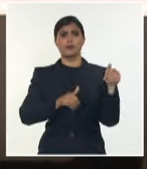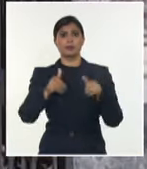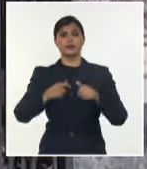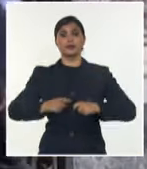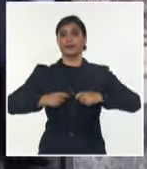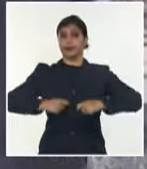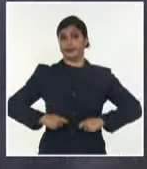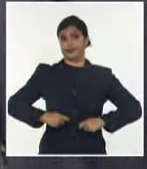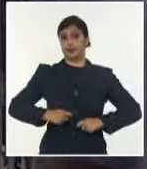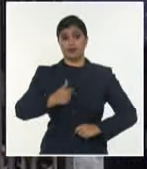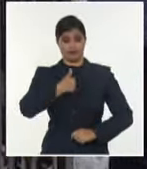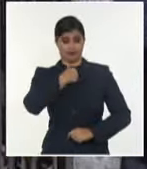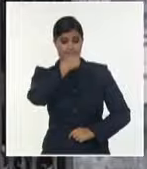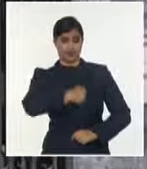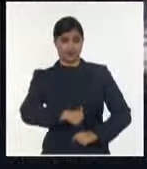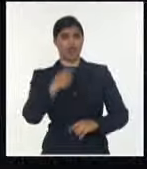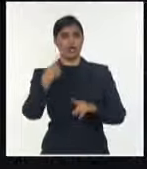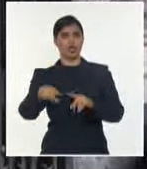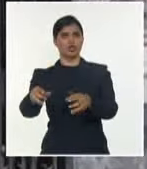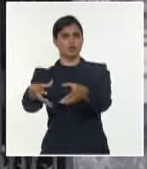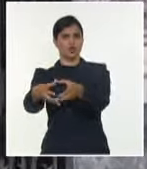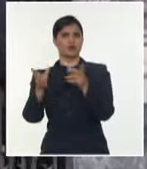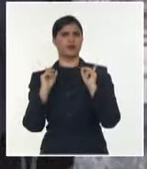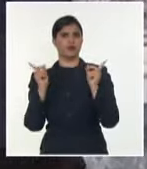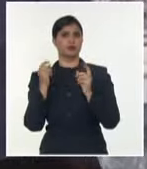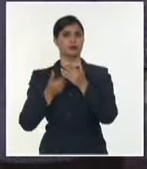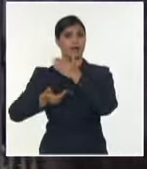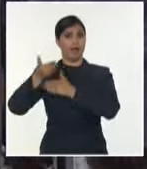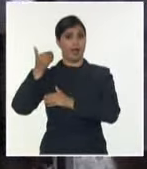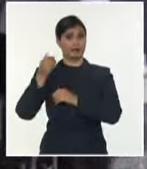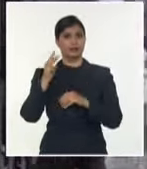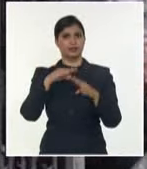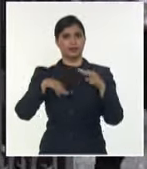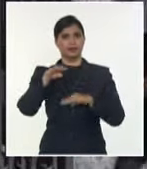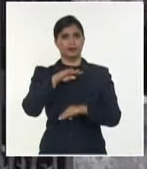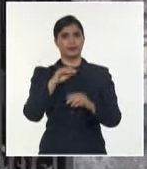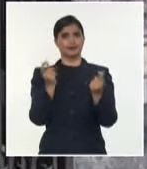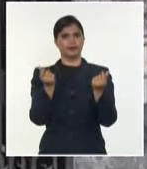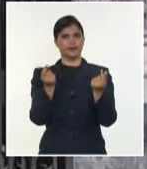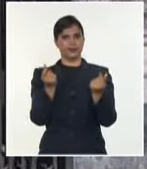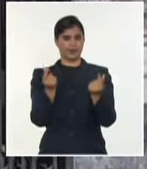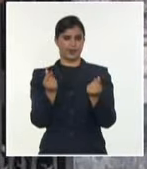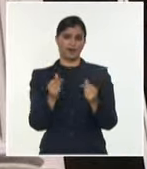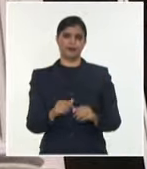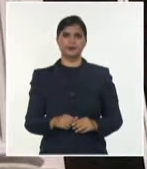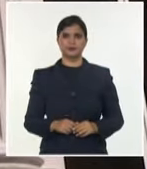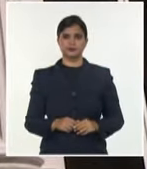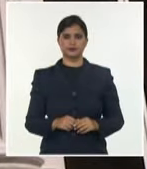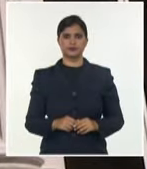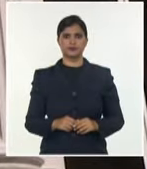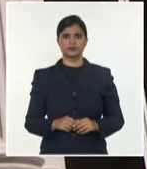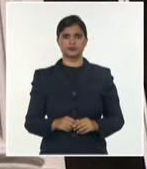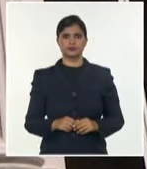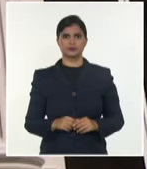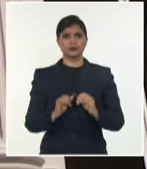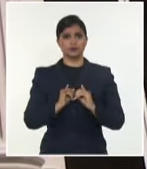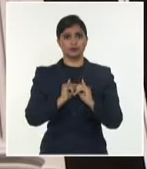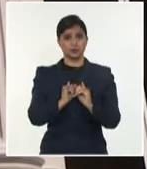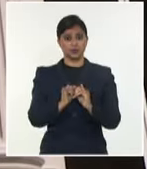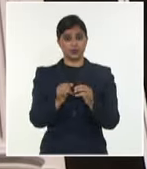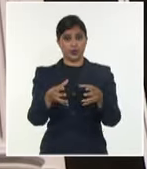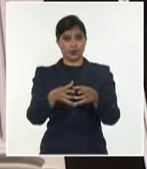parte suya como de su referente político, el exministro de Economía, Domingo Felipe Cavallo. De acuerdo con La Nación, el secretario se